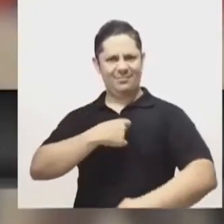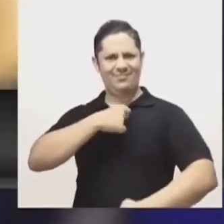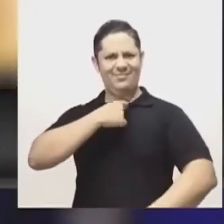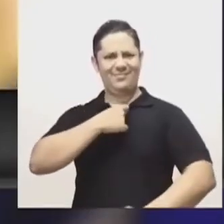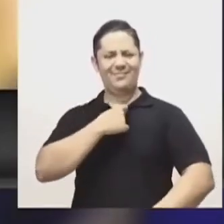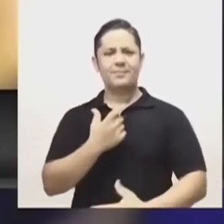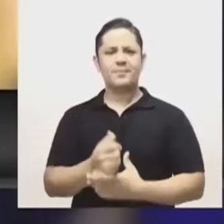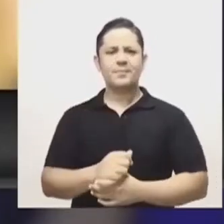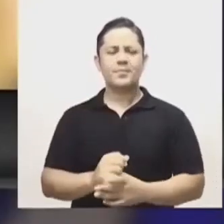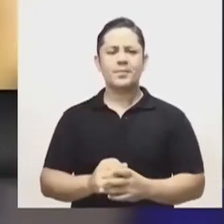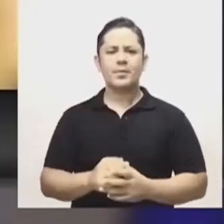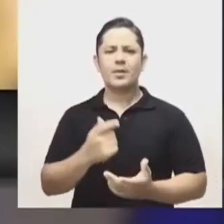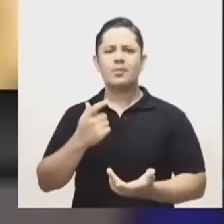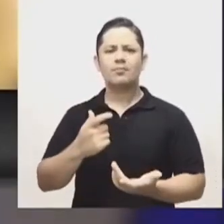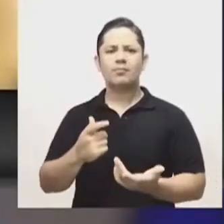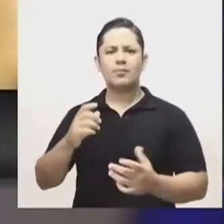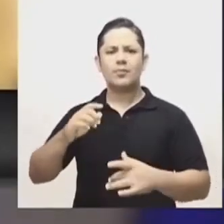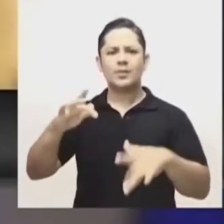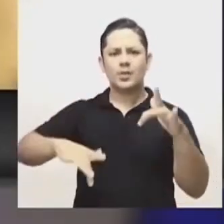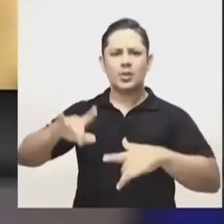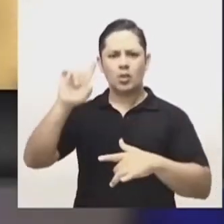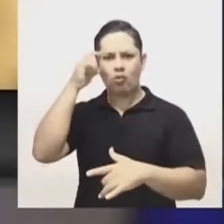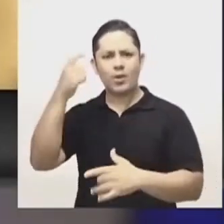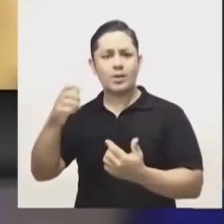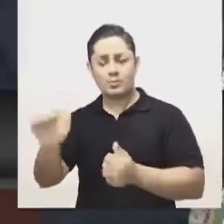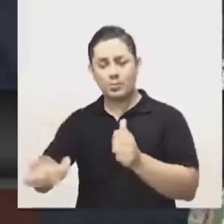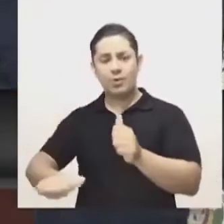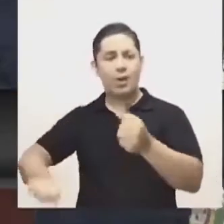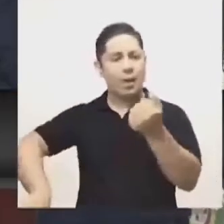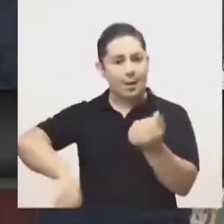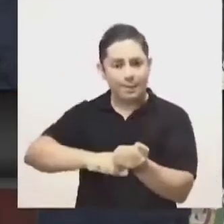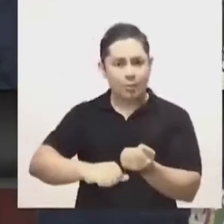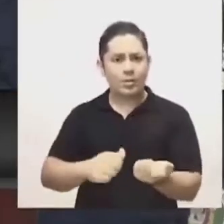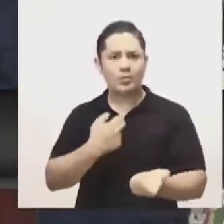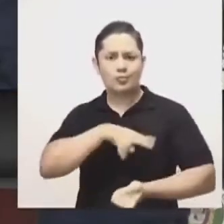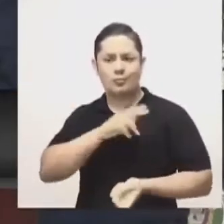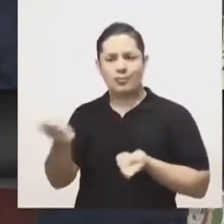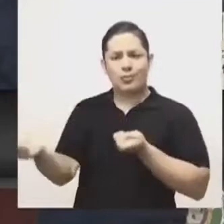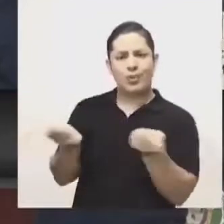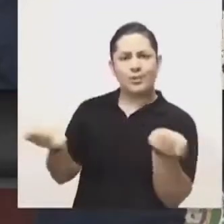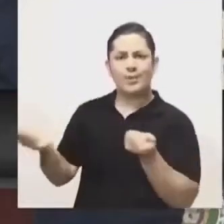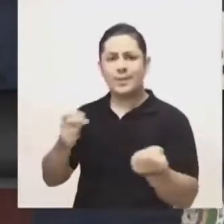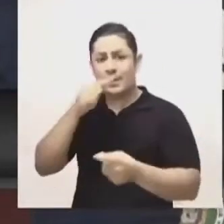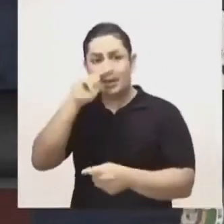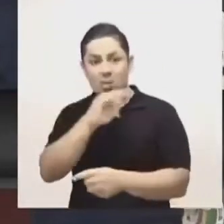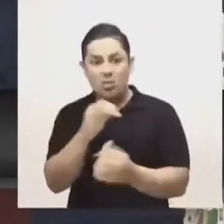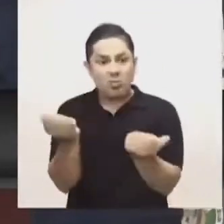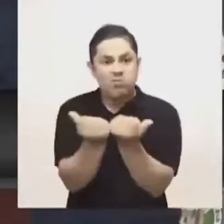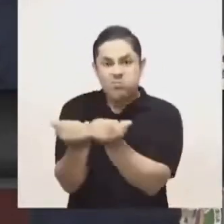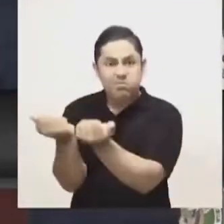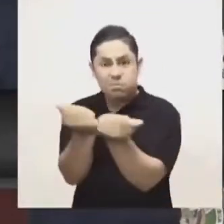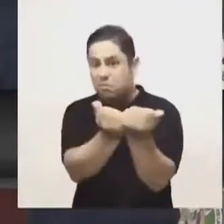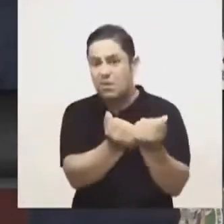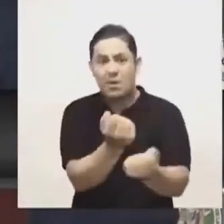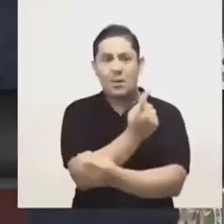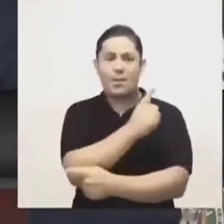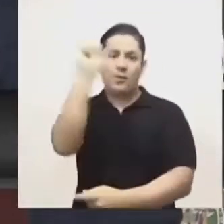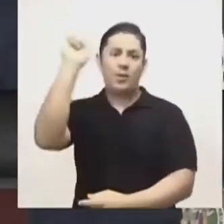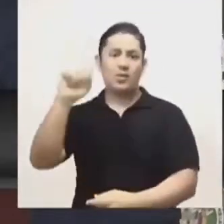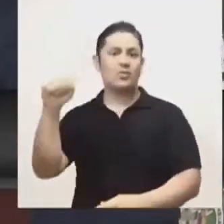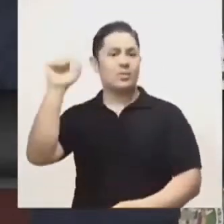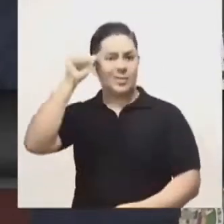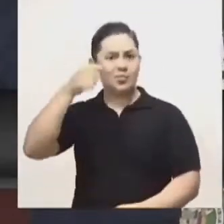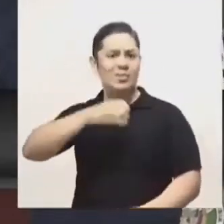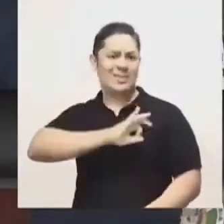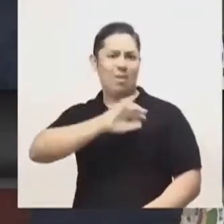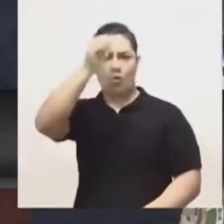las secretarías que también están aportando gente, ¿para qué? Para tener un control con respecto a la aglomeración de menores de edad. Recuerden que este fin de